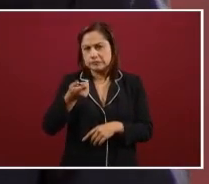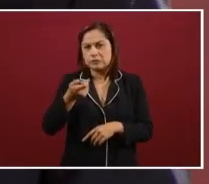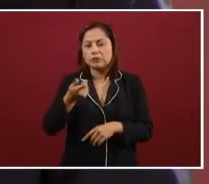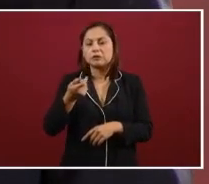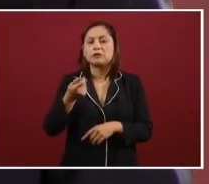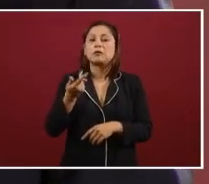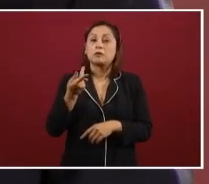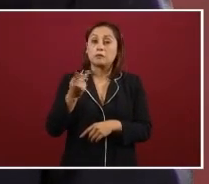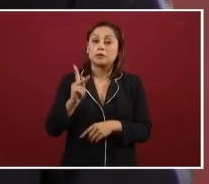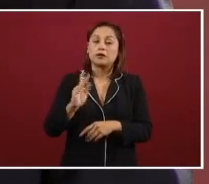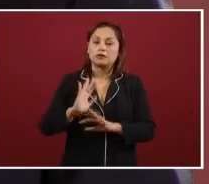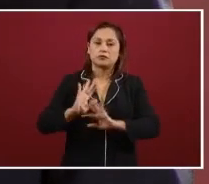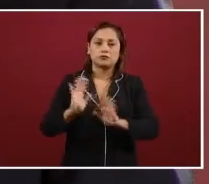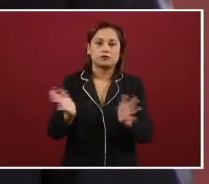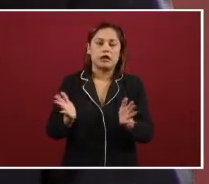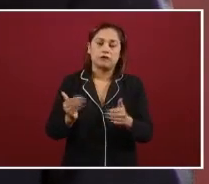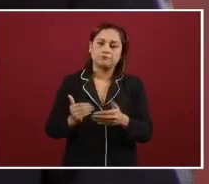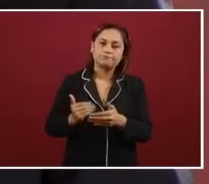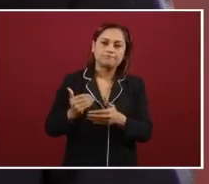ahora